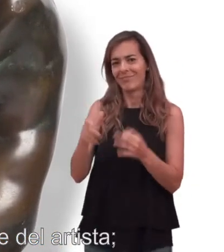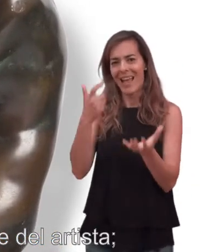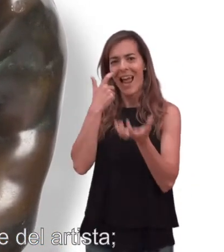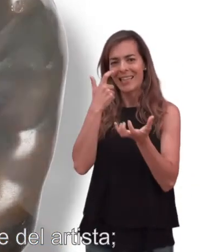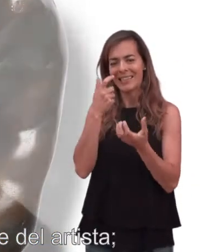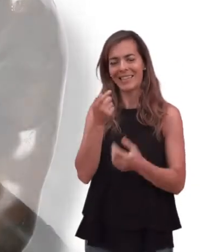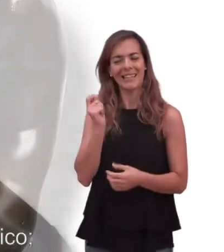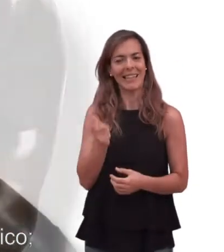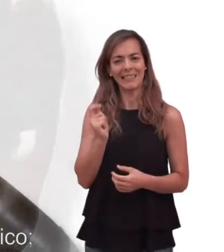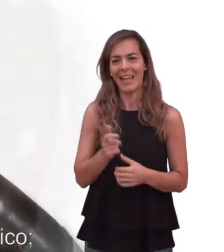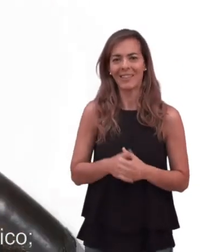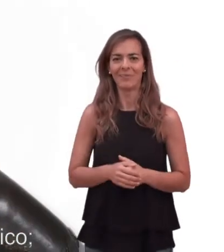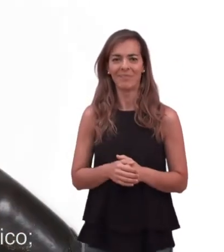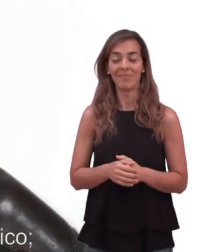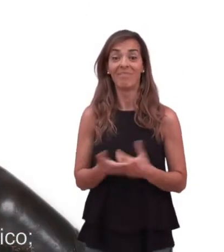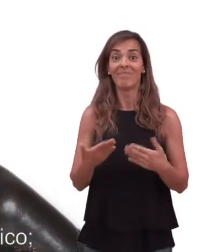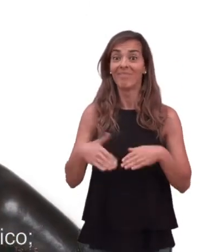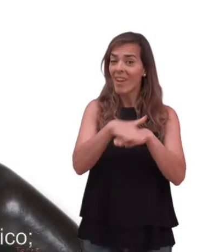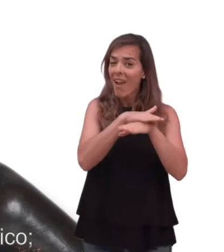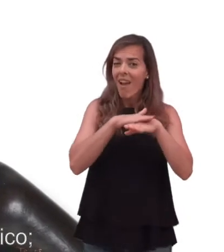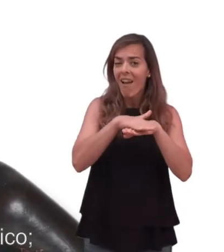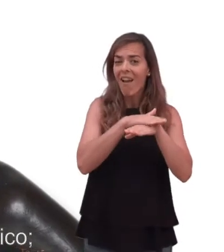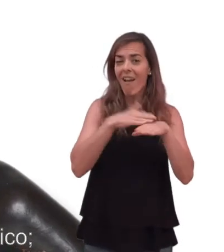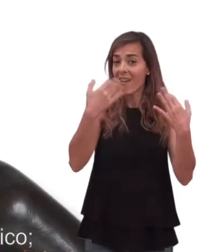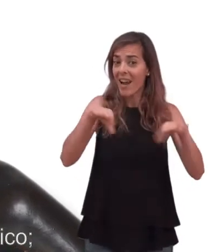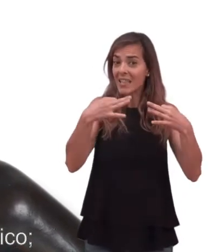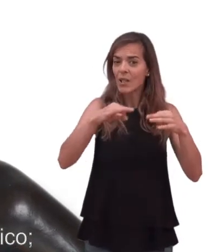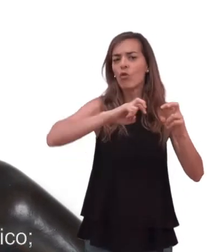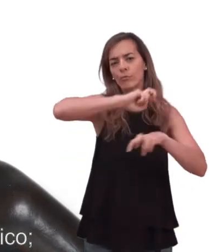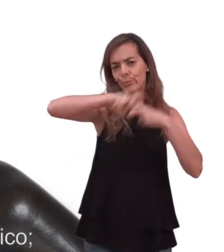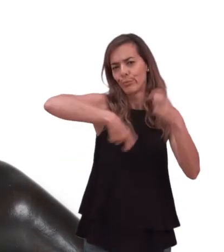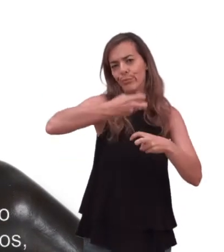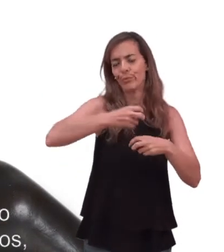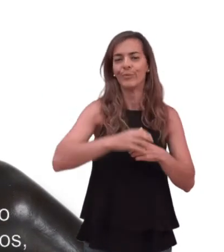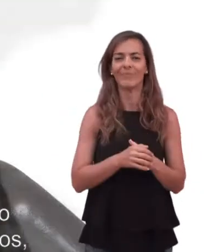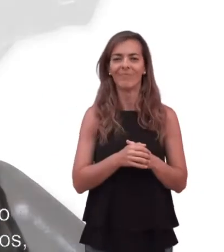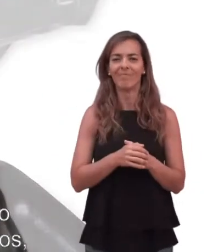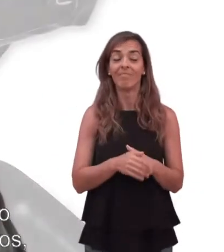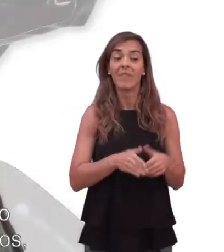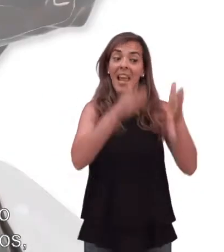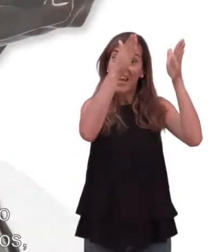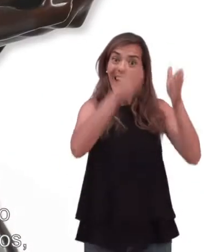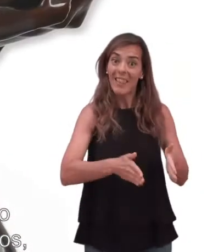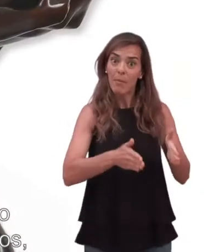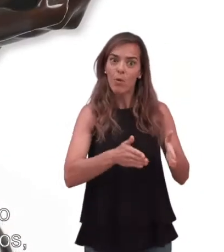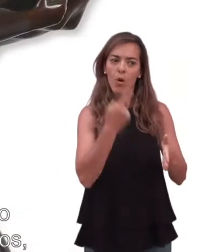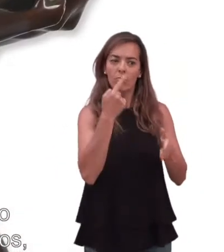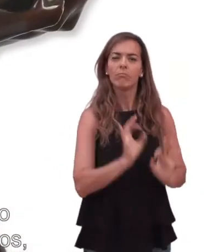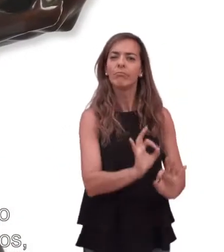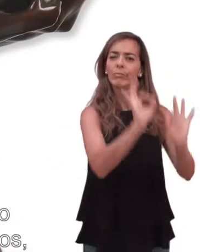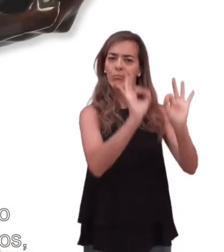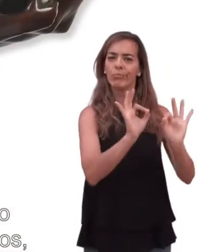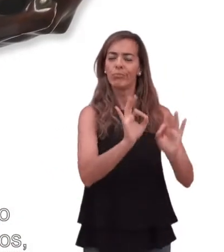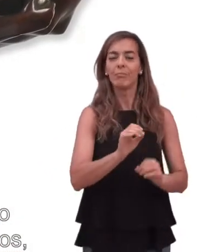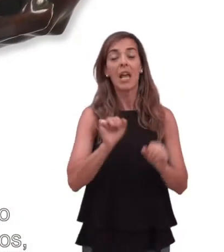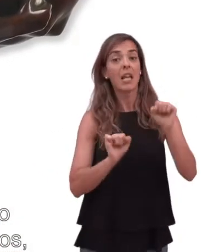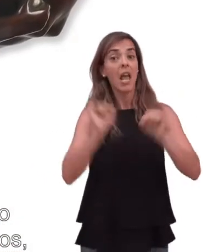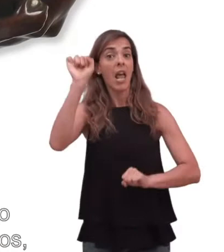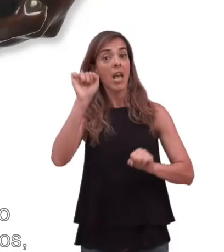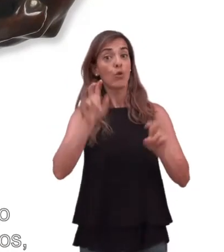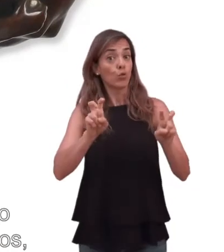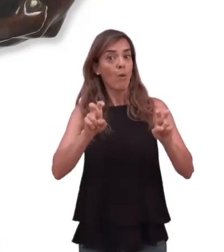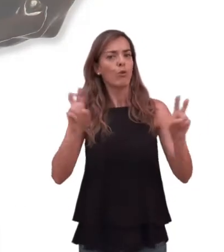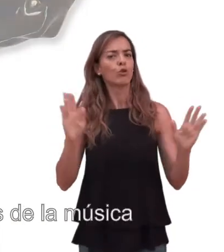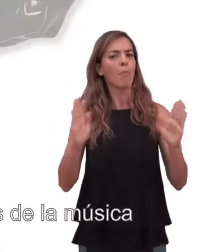artista, la renovación del bagaje clásico, la singularidad del individuo y los nuevos héroes